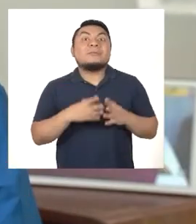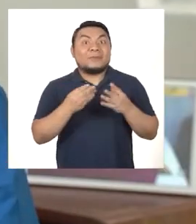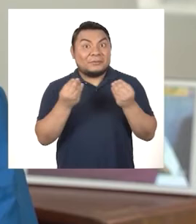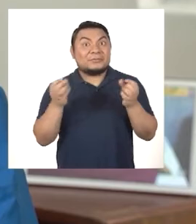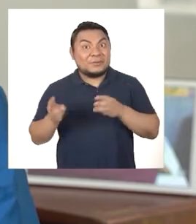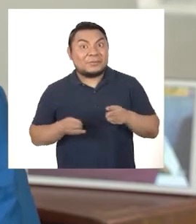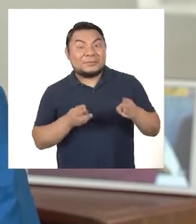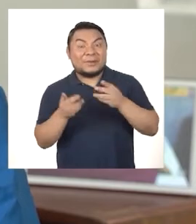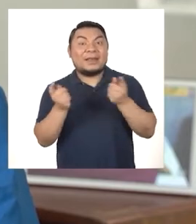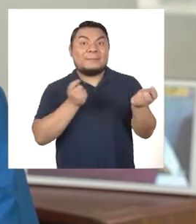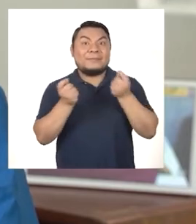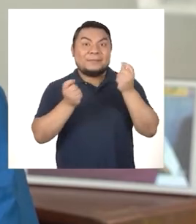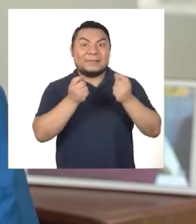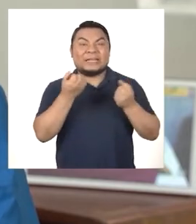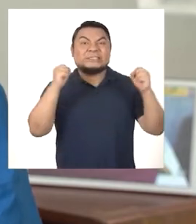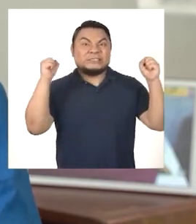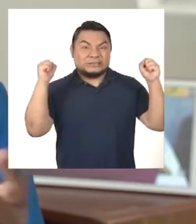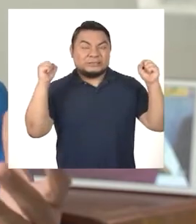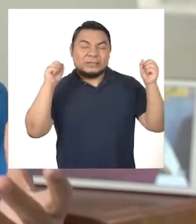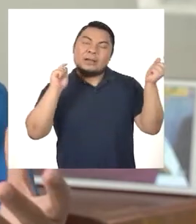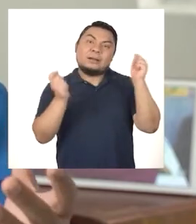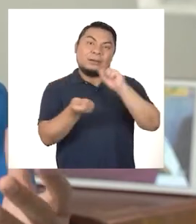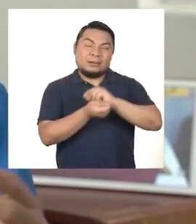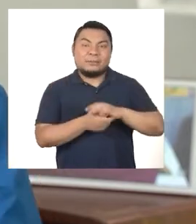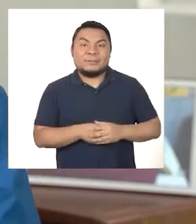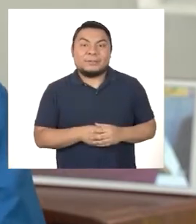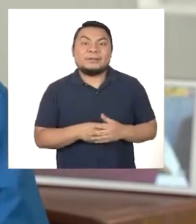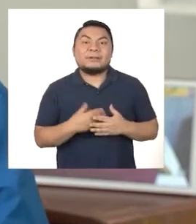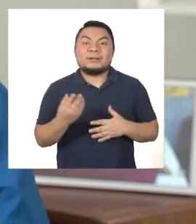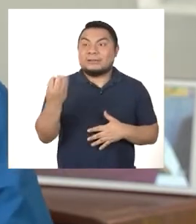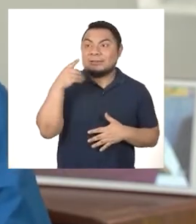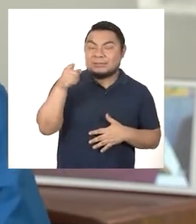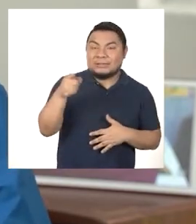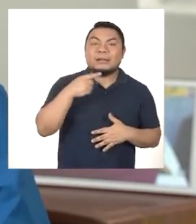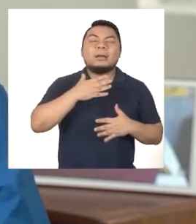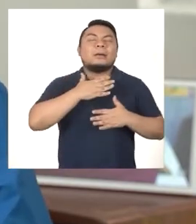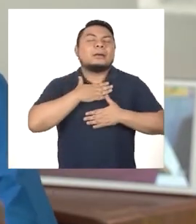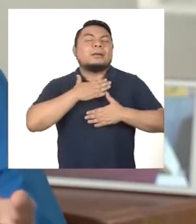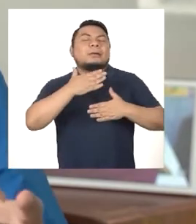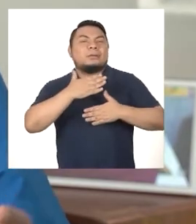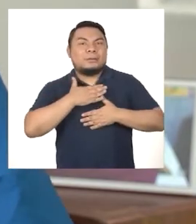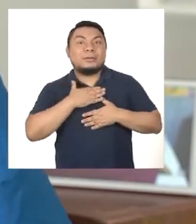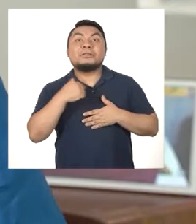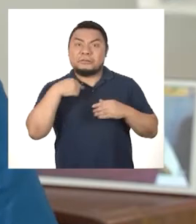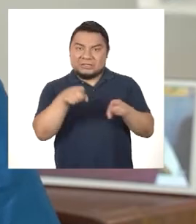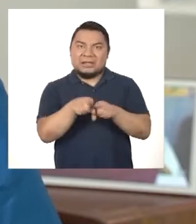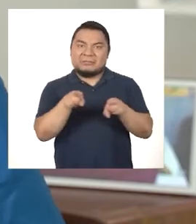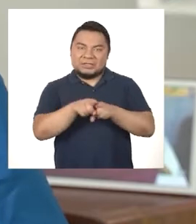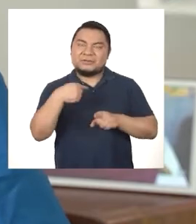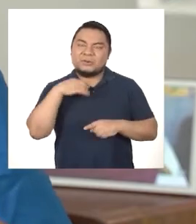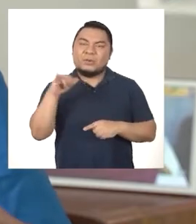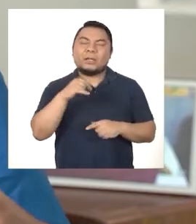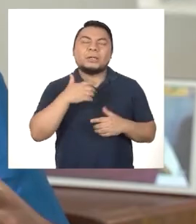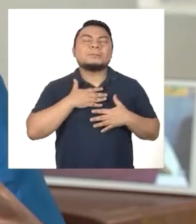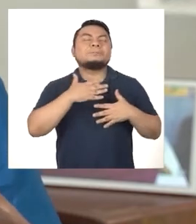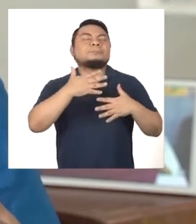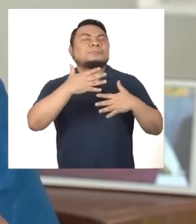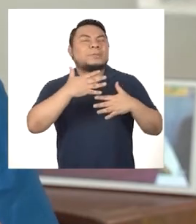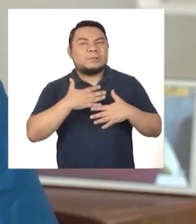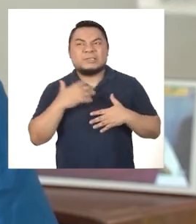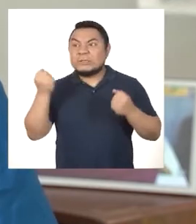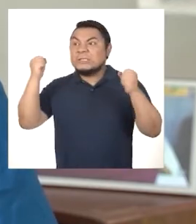para manejar nuestra impaciencia. Ya nos los acaban de decir, por ejemplo, respirar. Yo también hago eso de respirar,